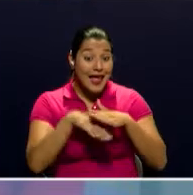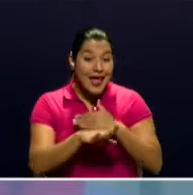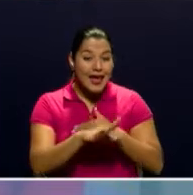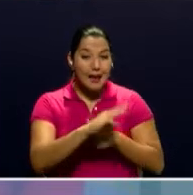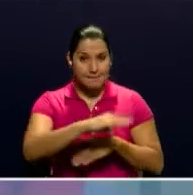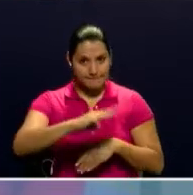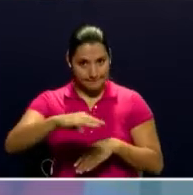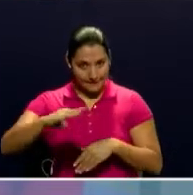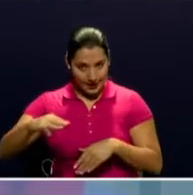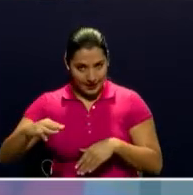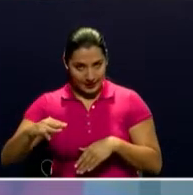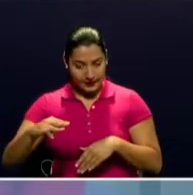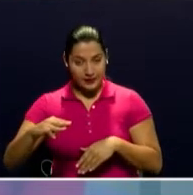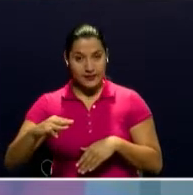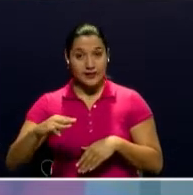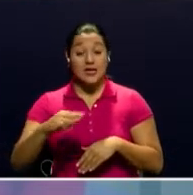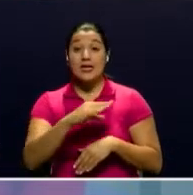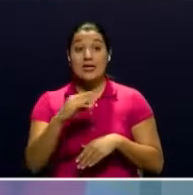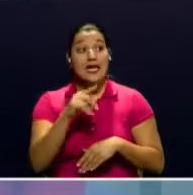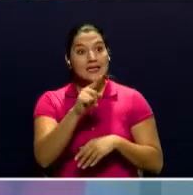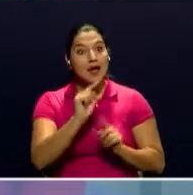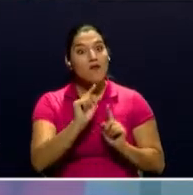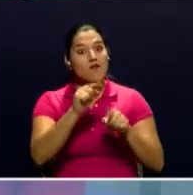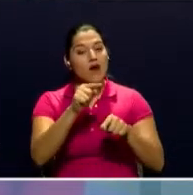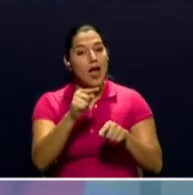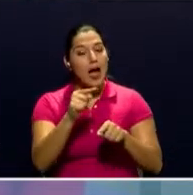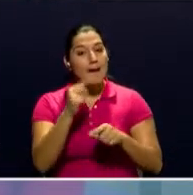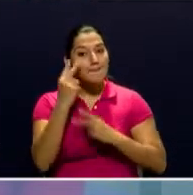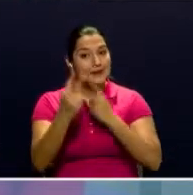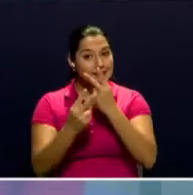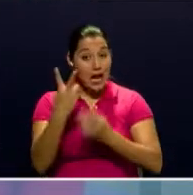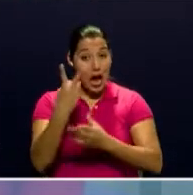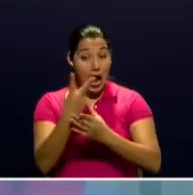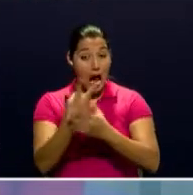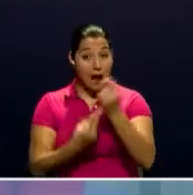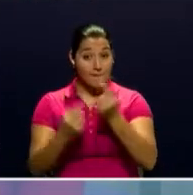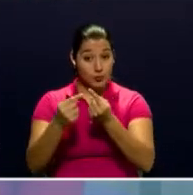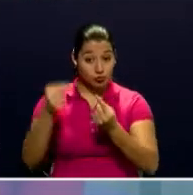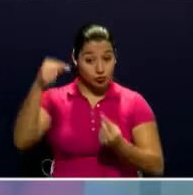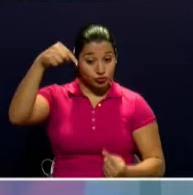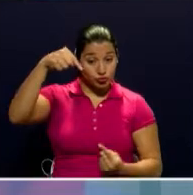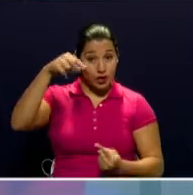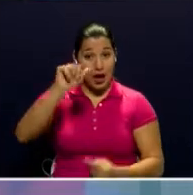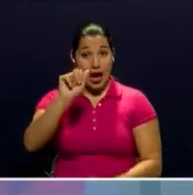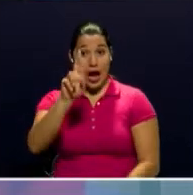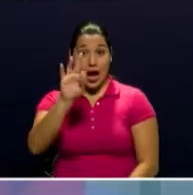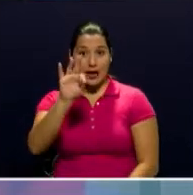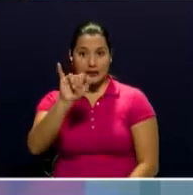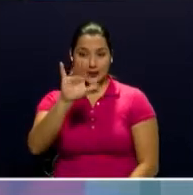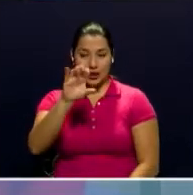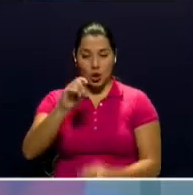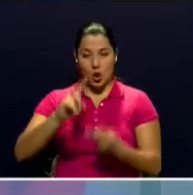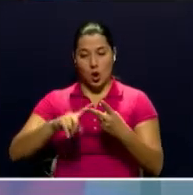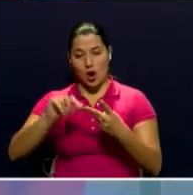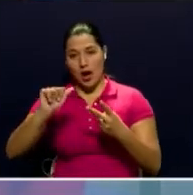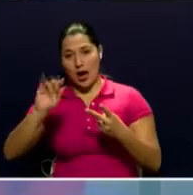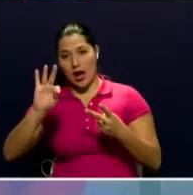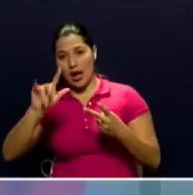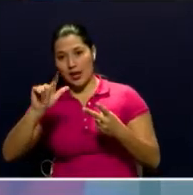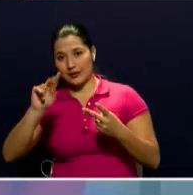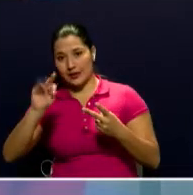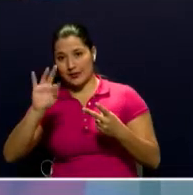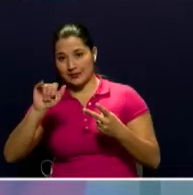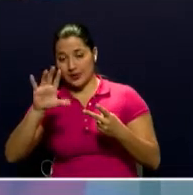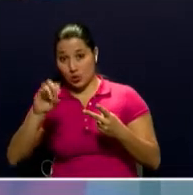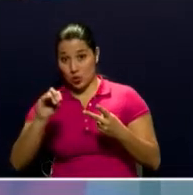quien ha visitado los 2 polos del planeta, el Ártico y la Antártida, en una entrevista interesantísima sin